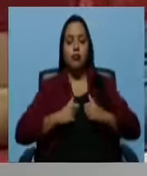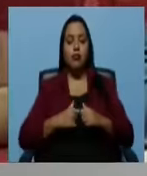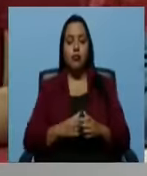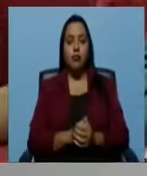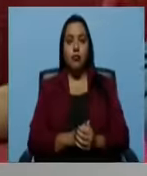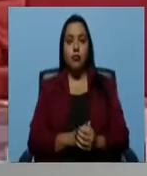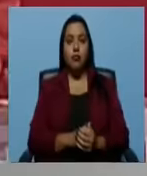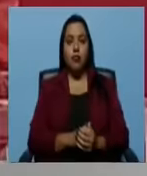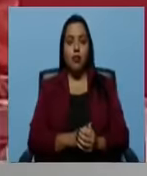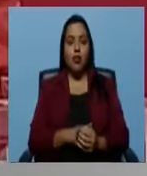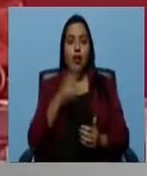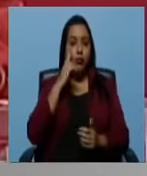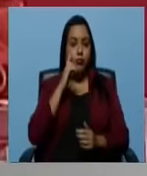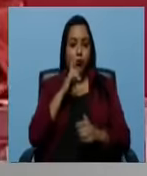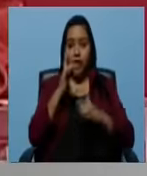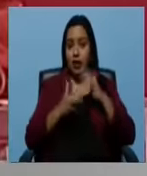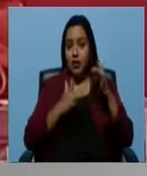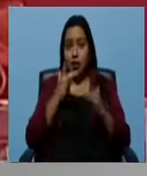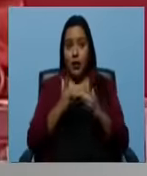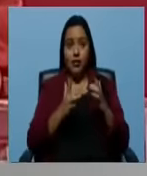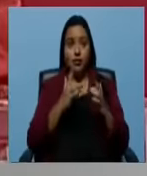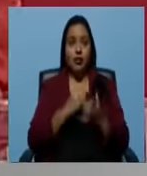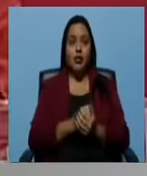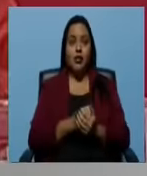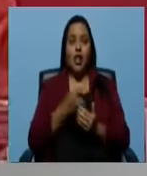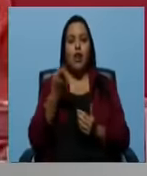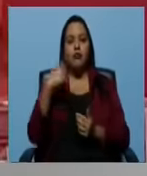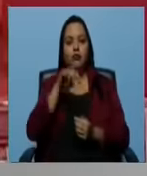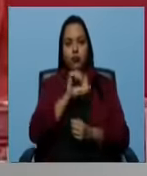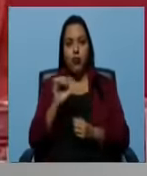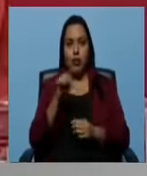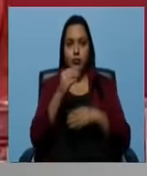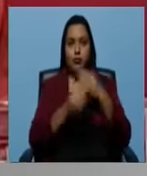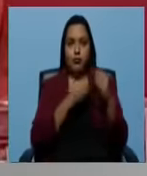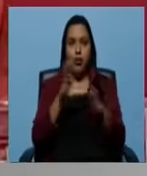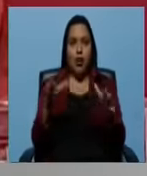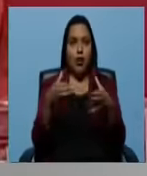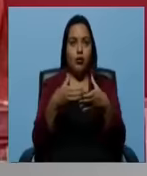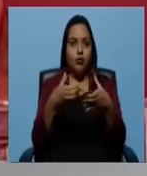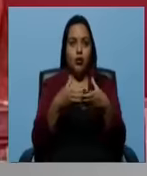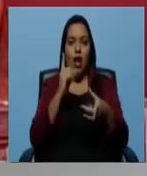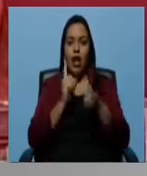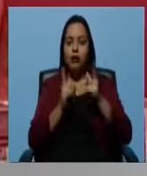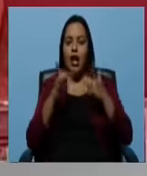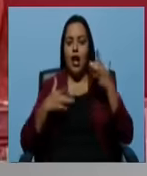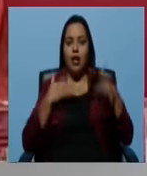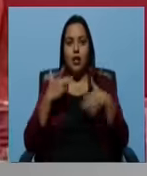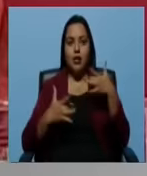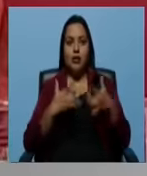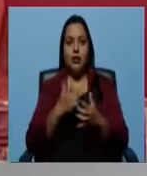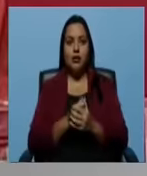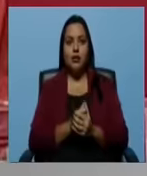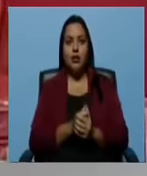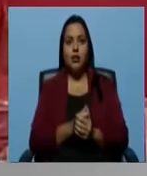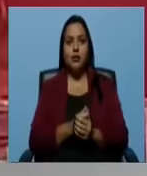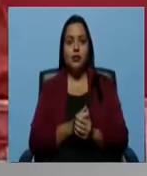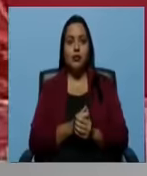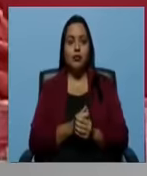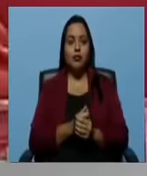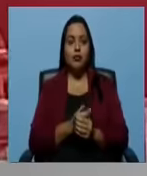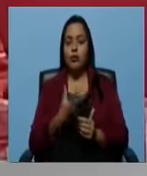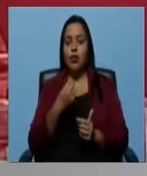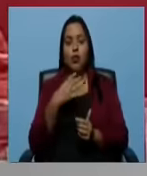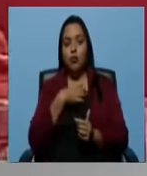Estuvimos revisando la agenda, los temas pendientes. La semana pasada nos hicimos reunión. Teníamos algunas actividades que no